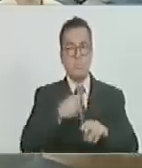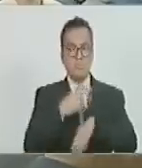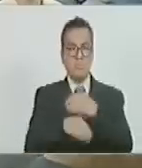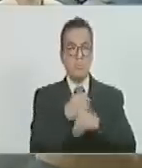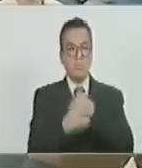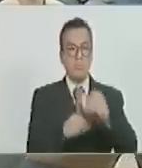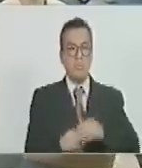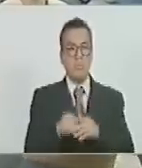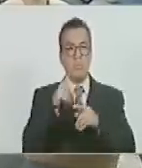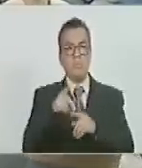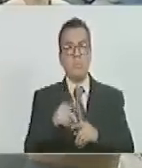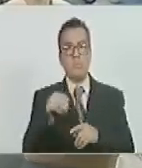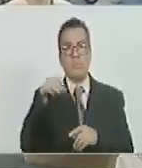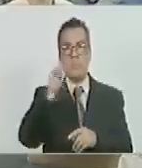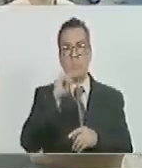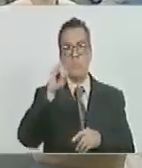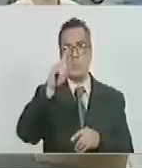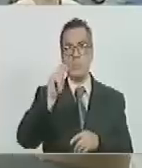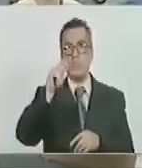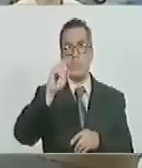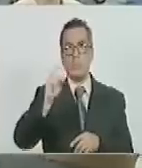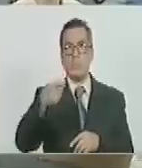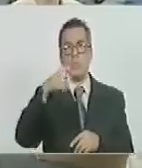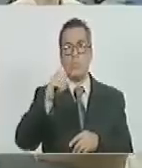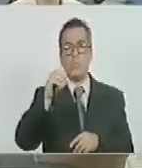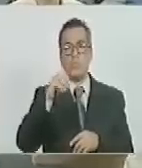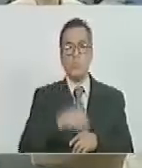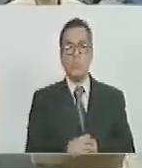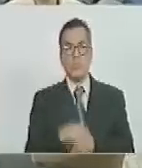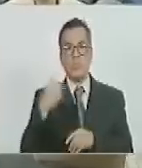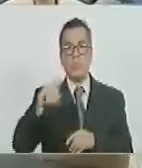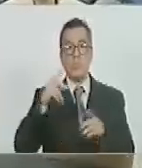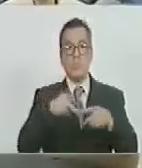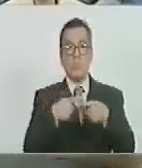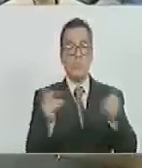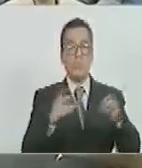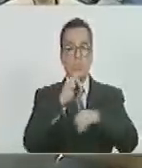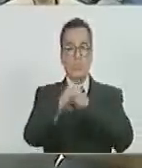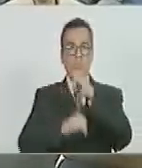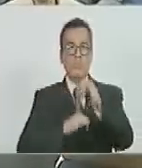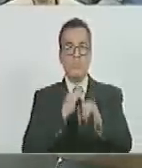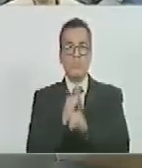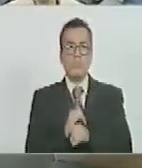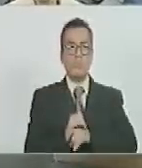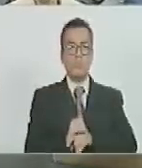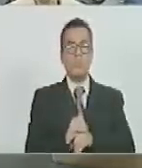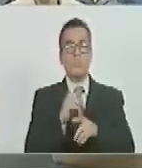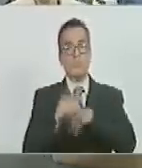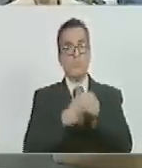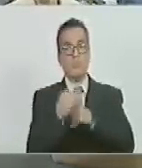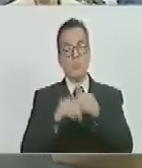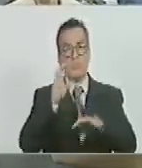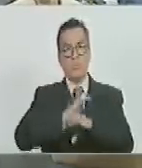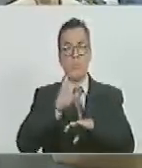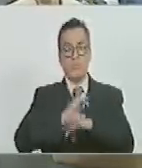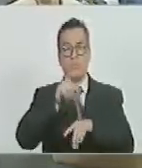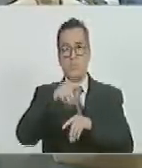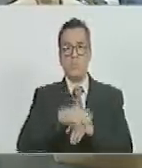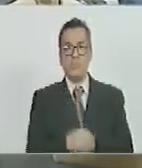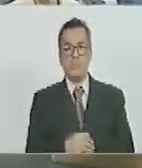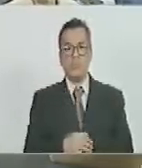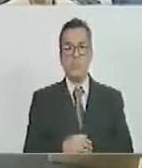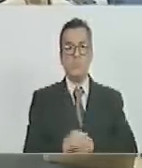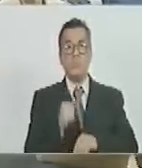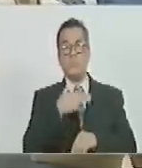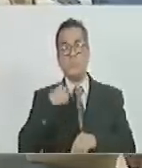del remate de ciclo. Porque si el derecho público internacional lo aplican los centros hegemónicos cuando